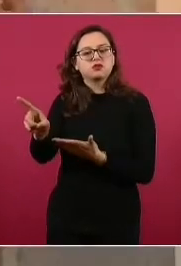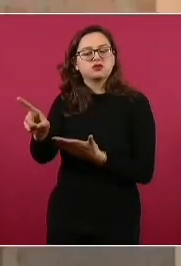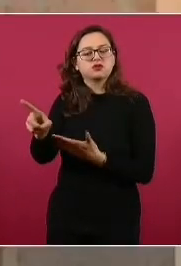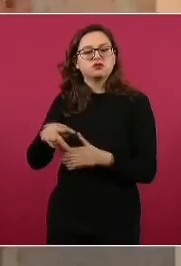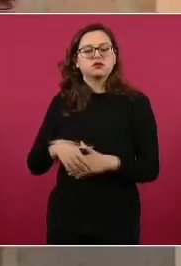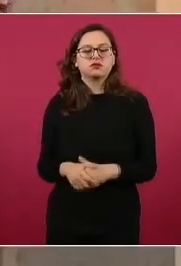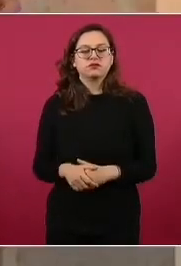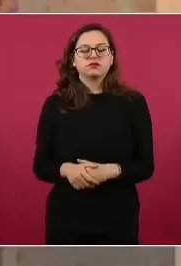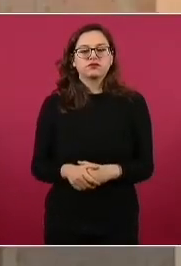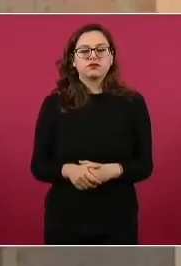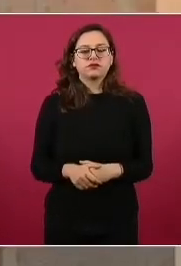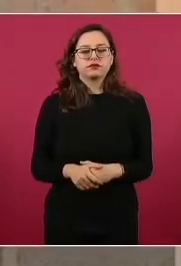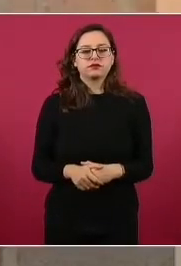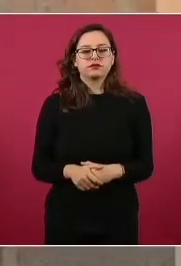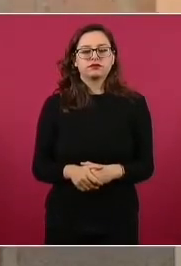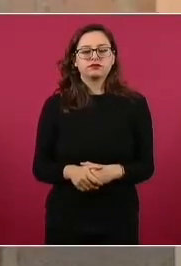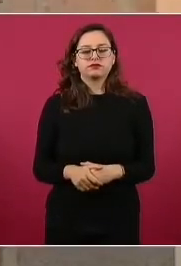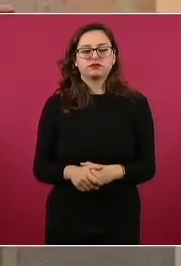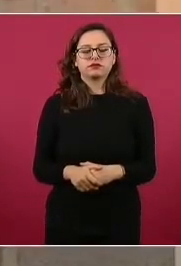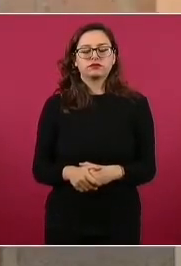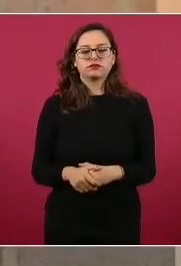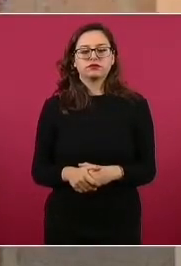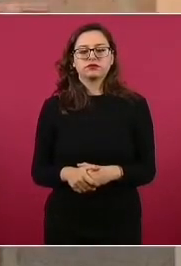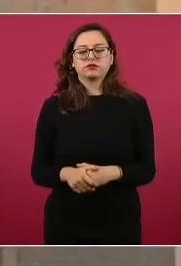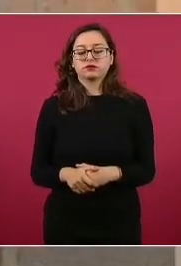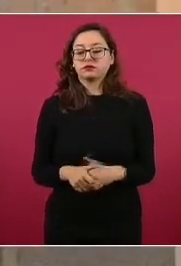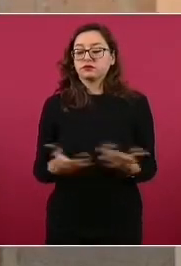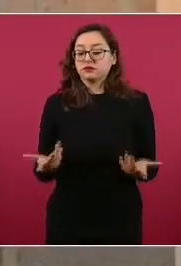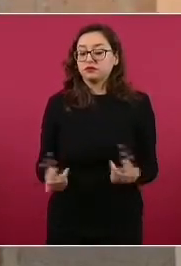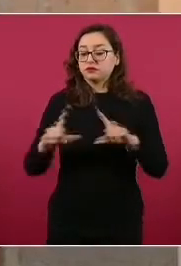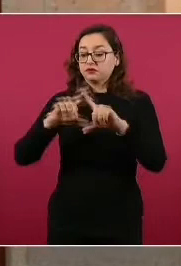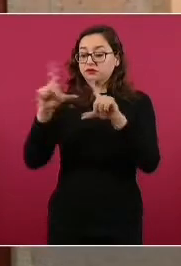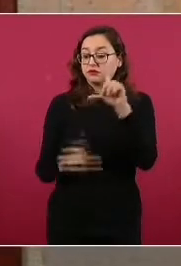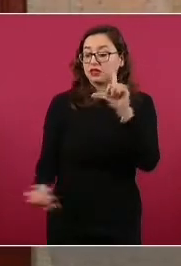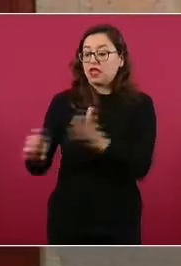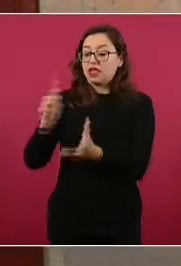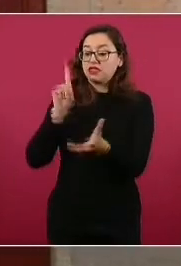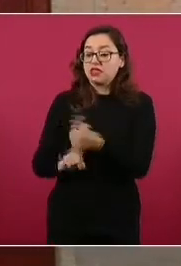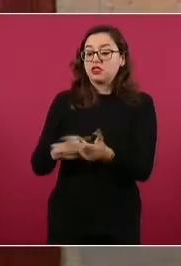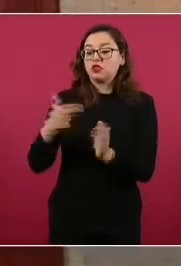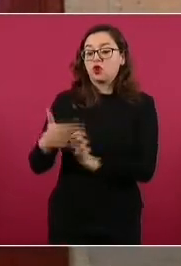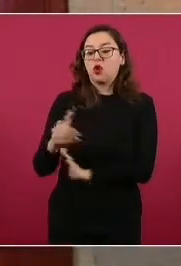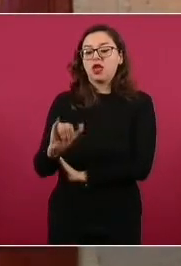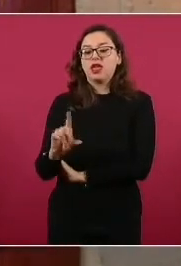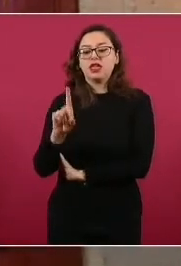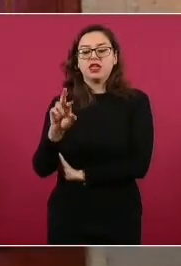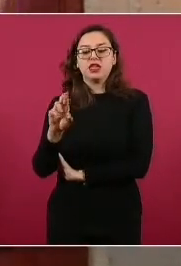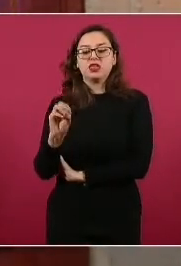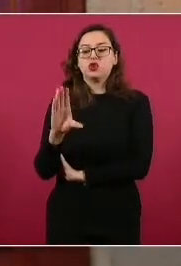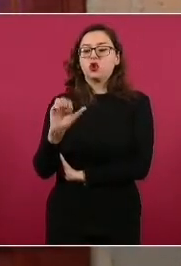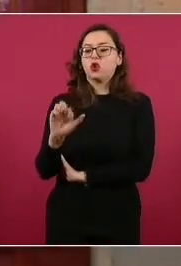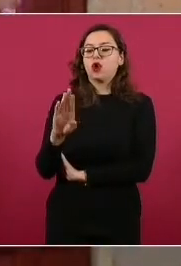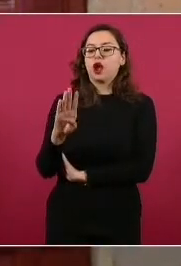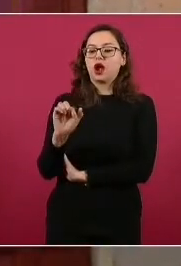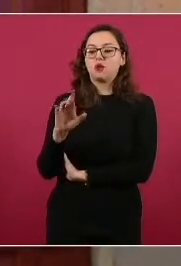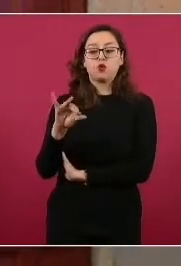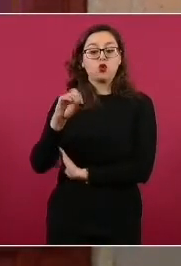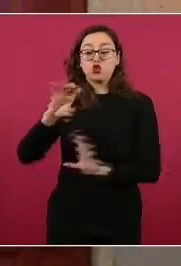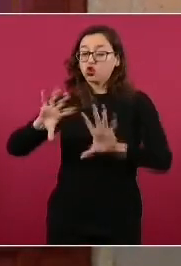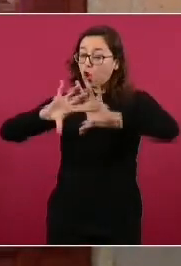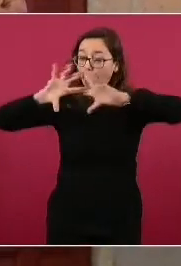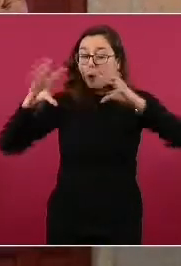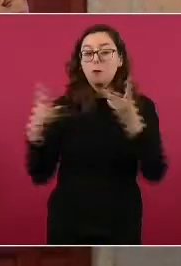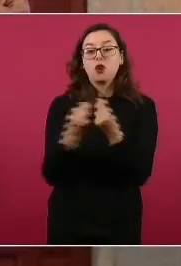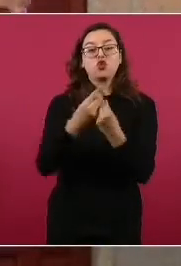México tiene el dominio directo y la propiedad inalienable e imprescriptible de todos los